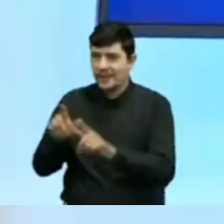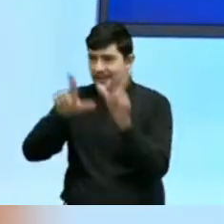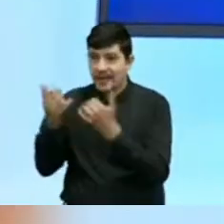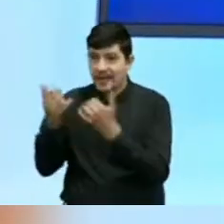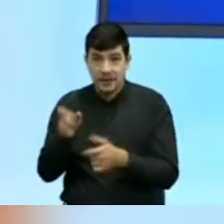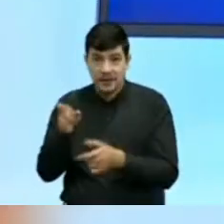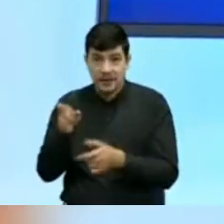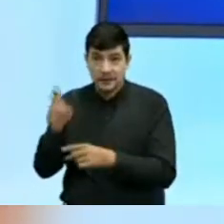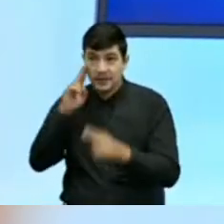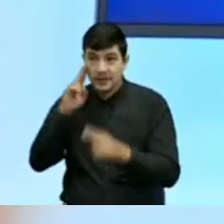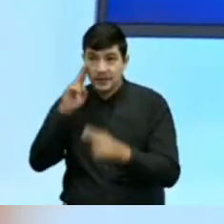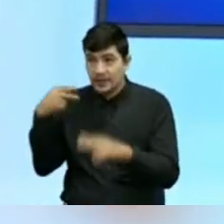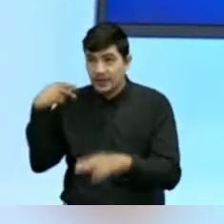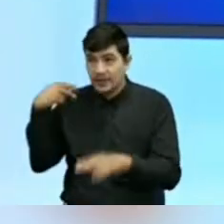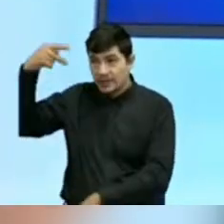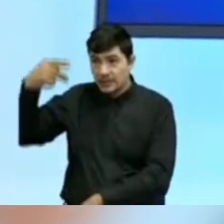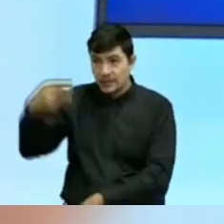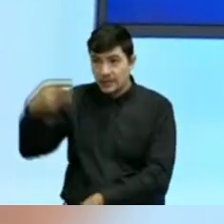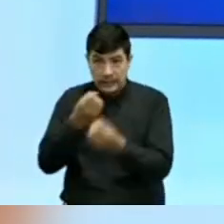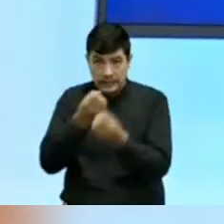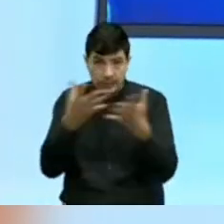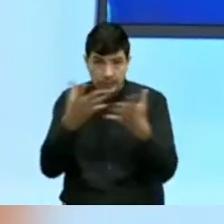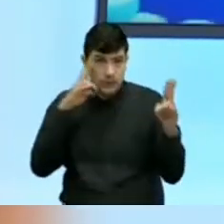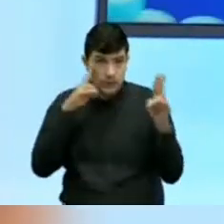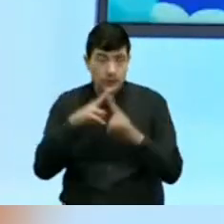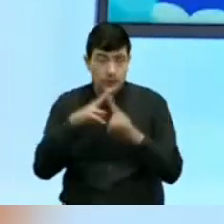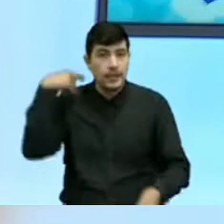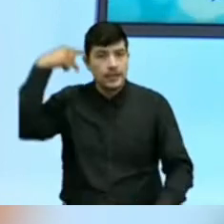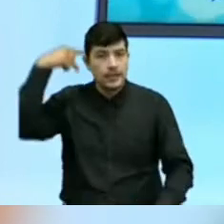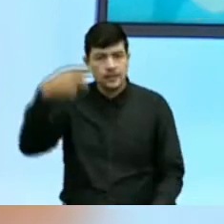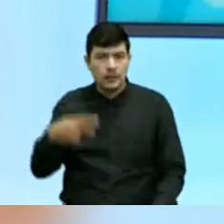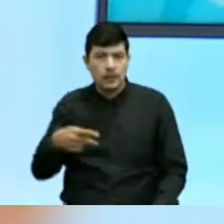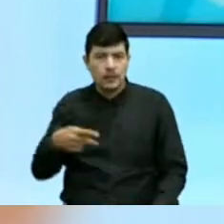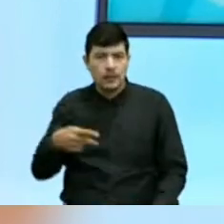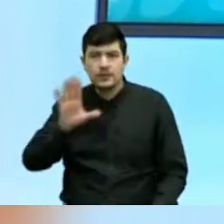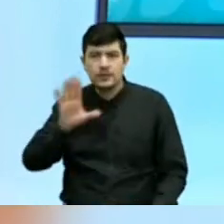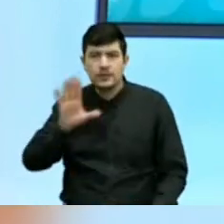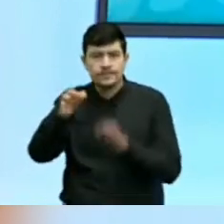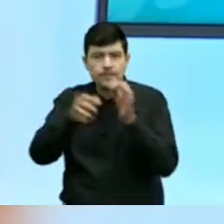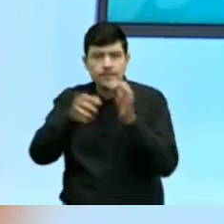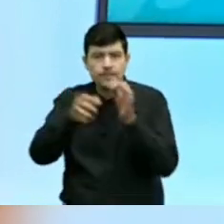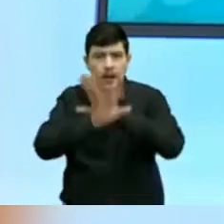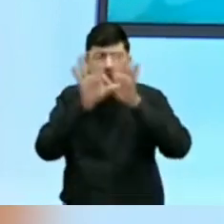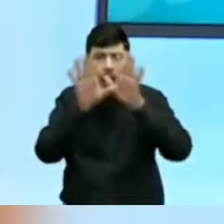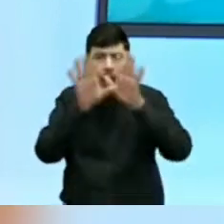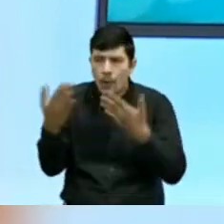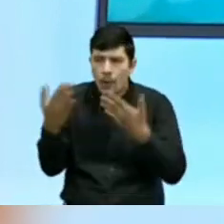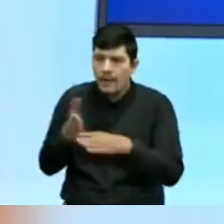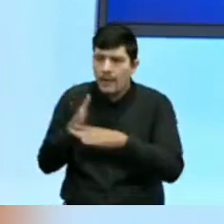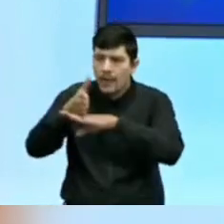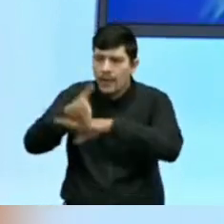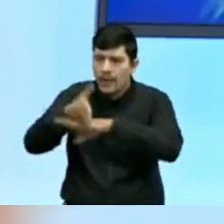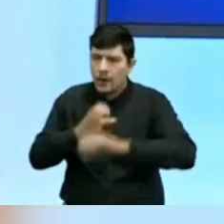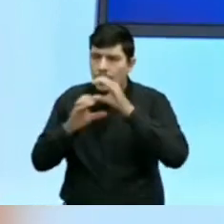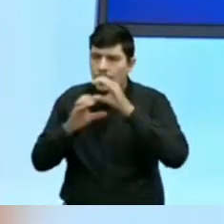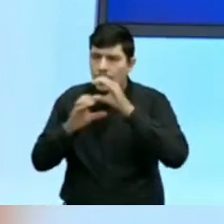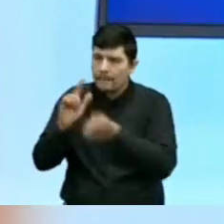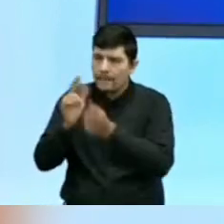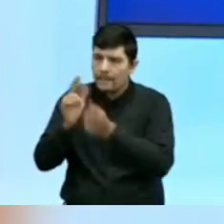de la historia, bueno, un poco no, bastante de la historia, como muy detallada de cómo fueron evolucionando los medios de comunicación.